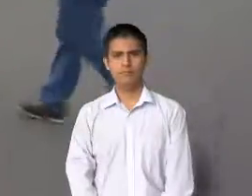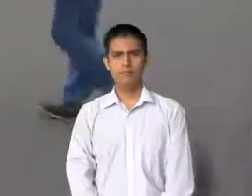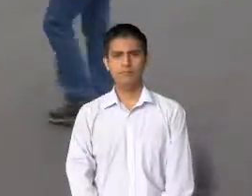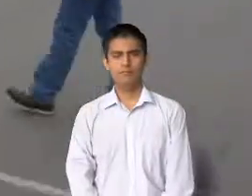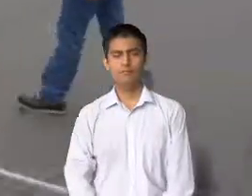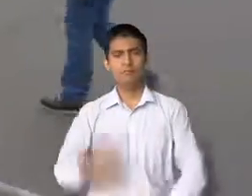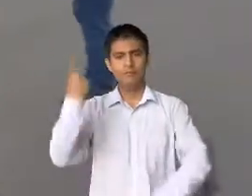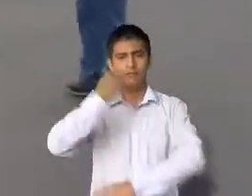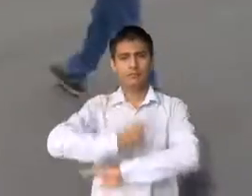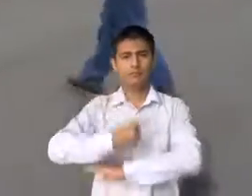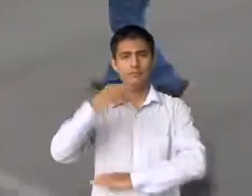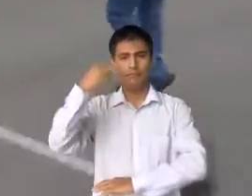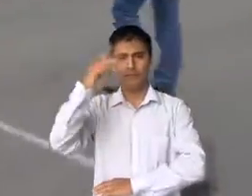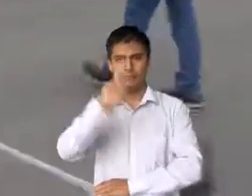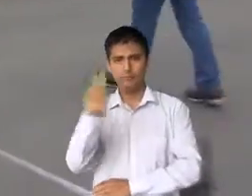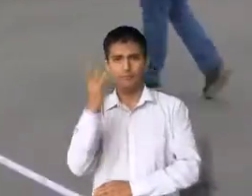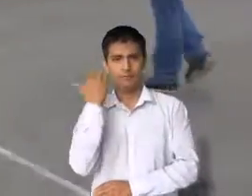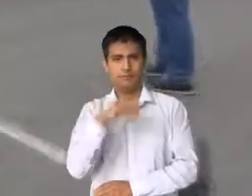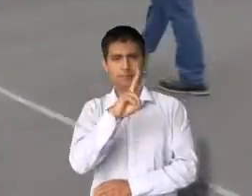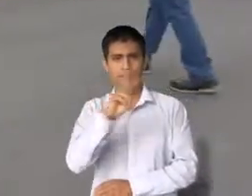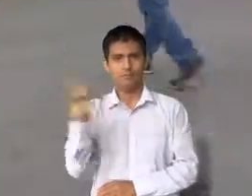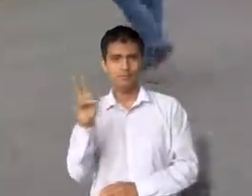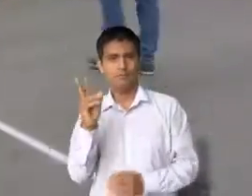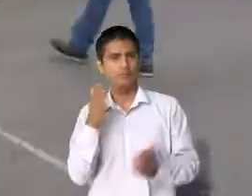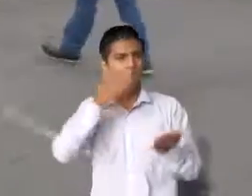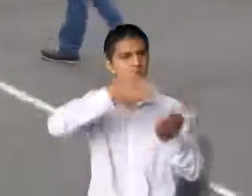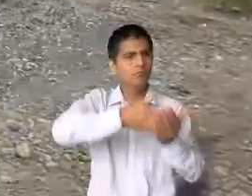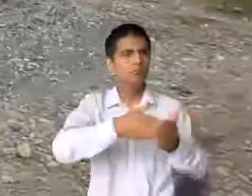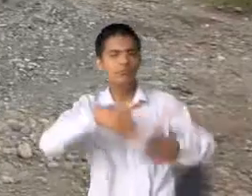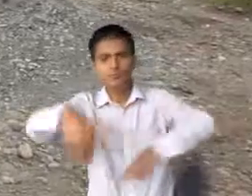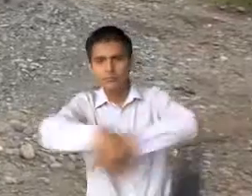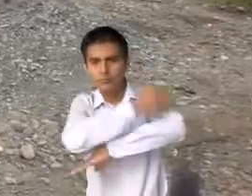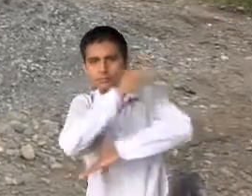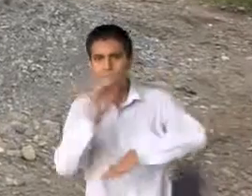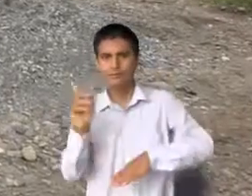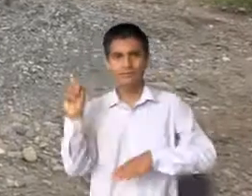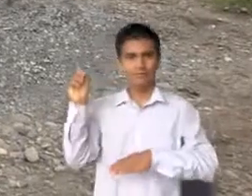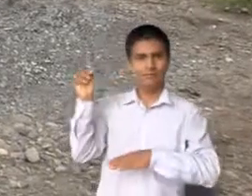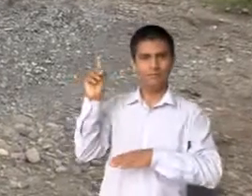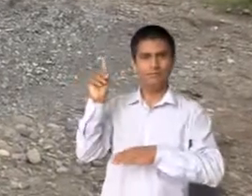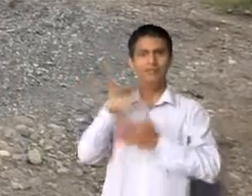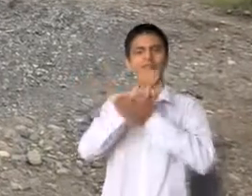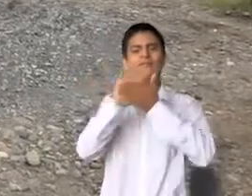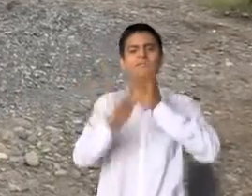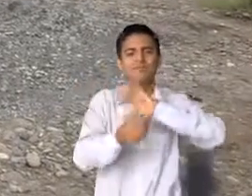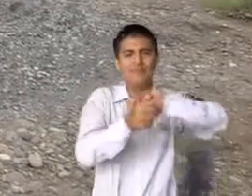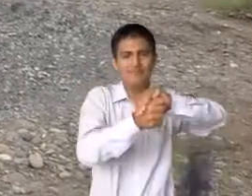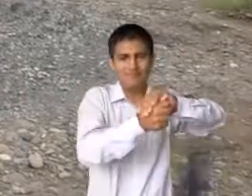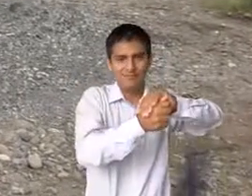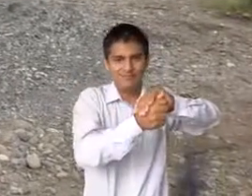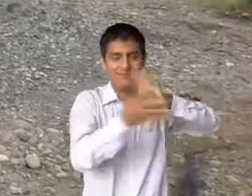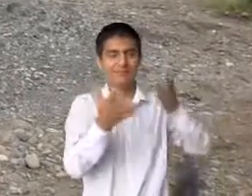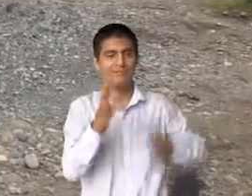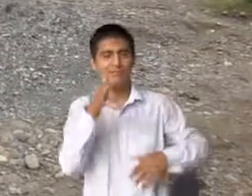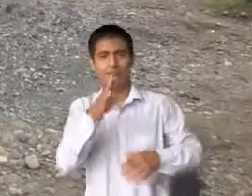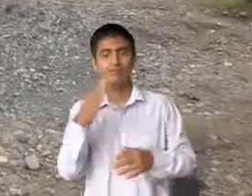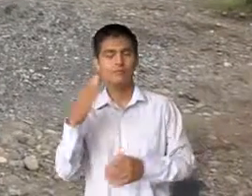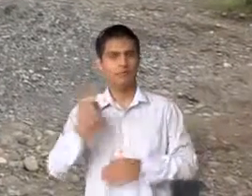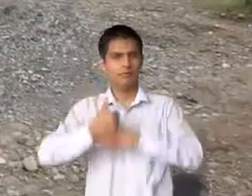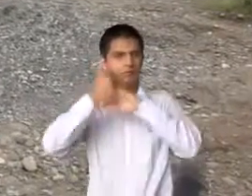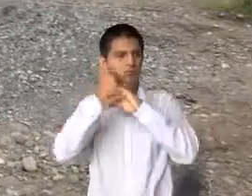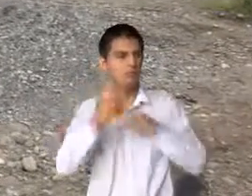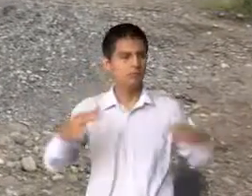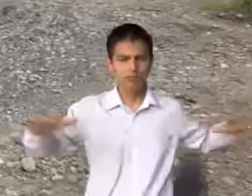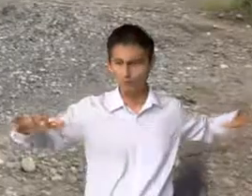El viernes 22, el abogado Vinicio Vega recorrió la calle Galápagos, en donde la actual administración municipal realizó la conexión